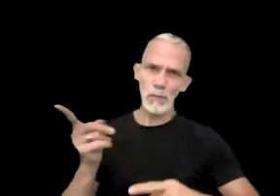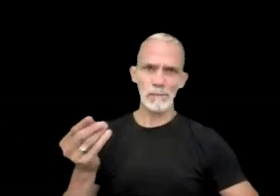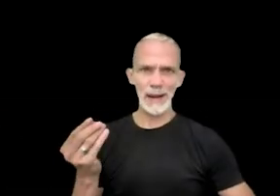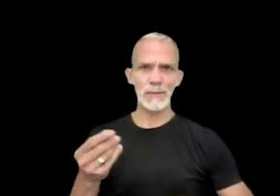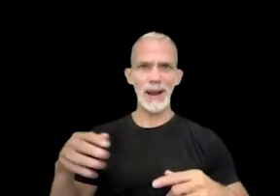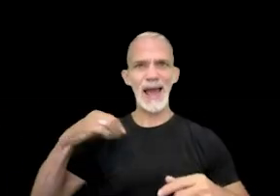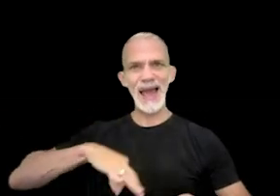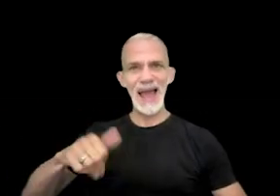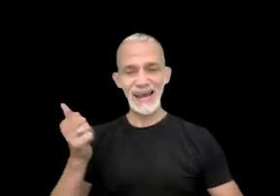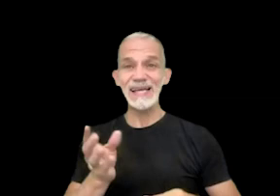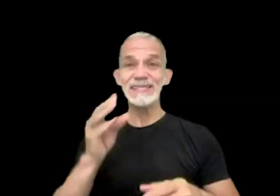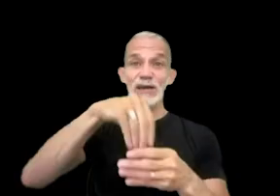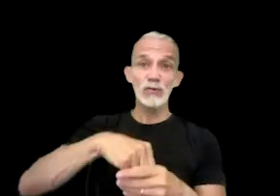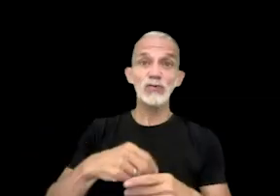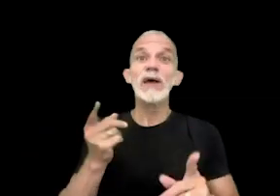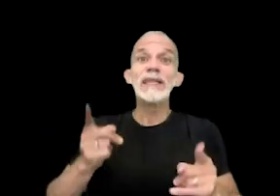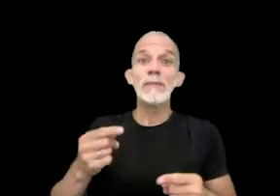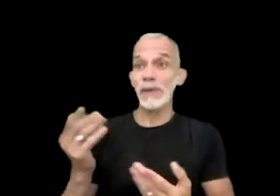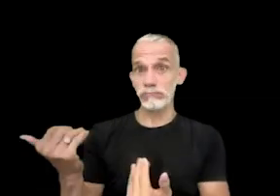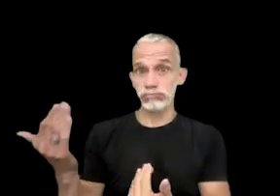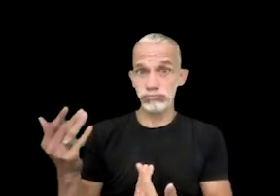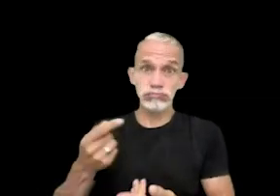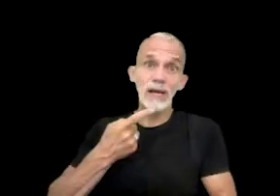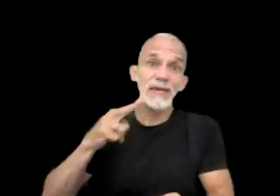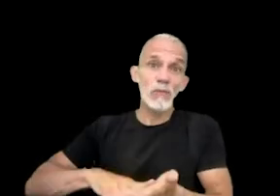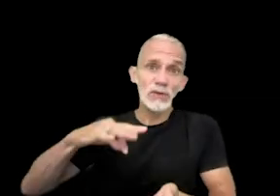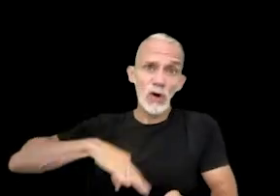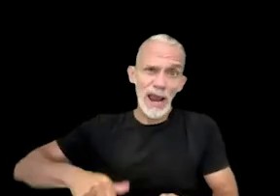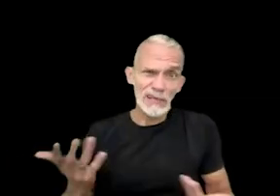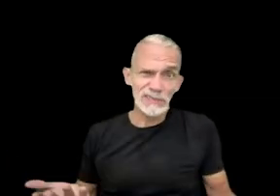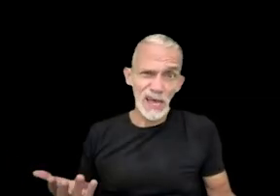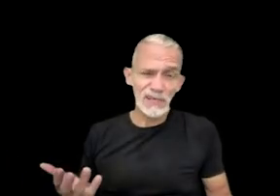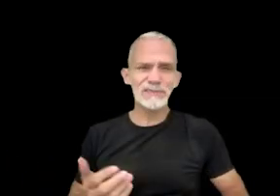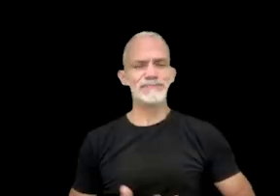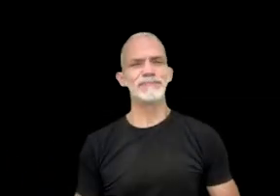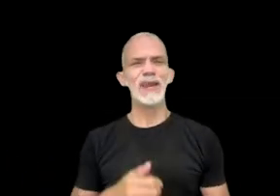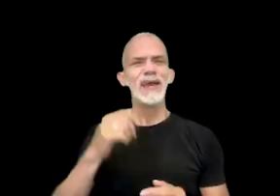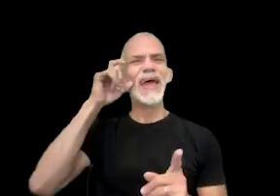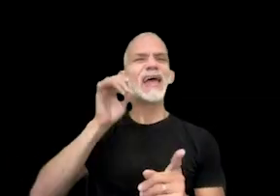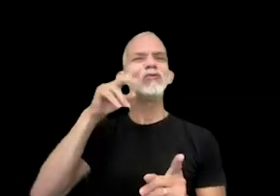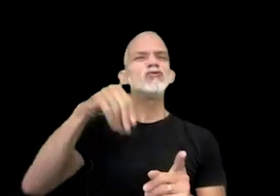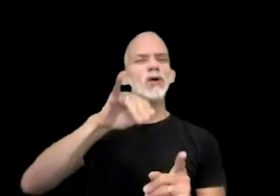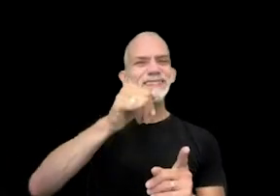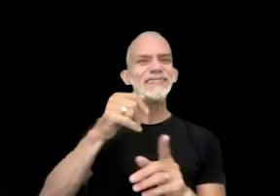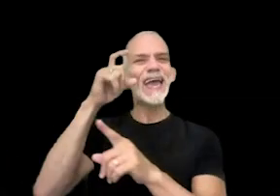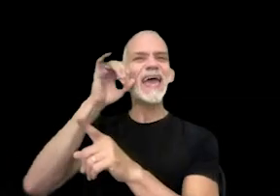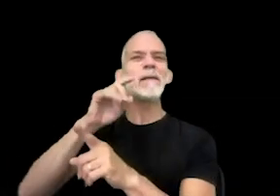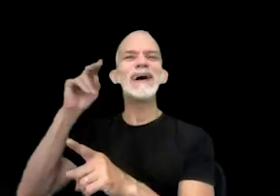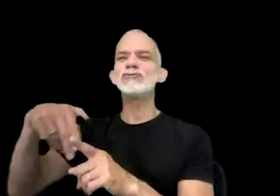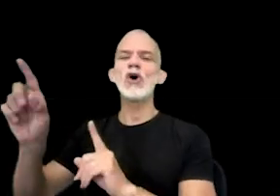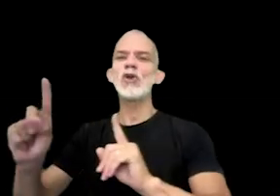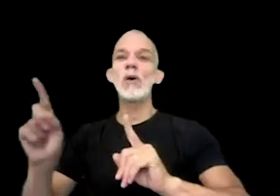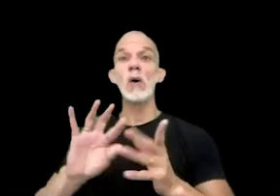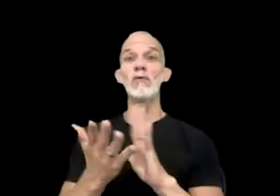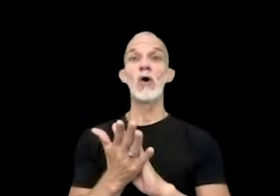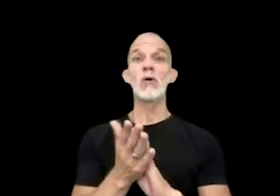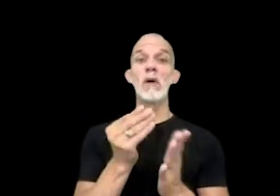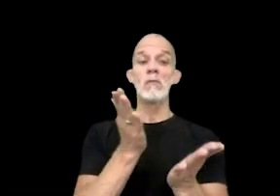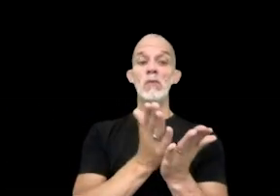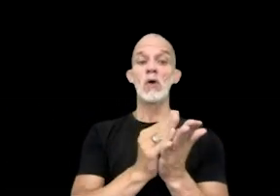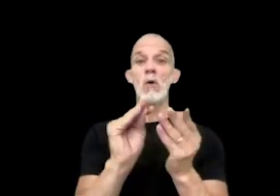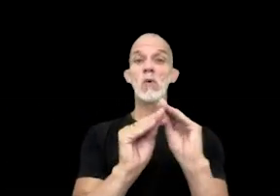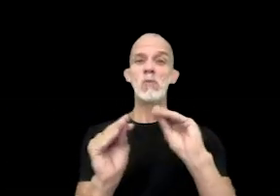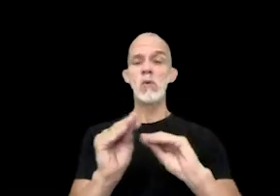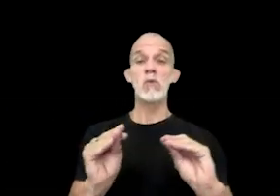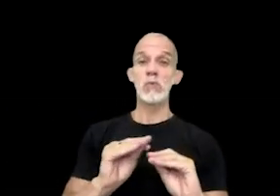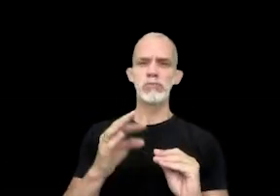tu exclusión, sino que me des impuesto a las ganancias por todo. Pero ¿por qué se habla de elusión y no evasión? Porque colocó una forma jurídica que me obligó a